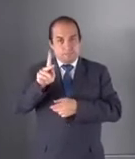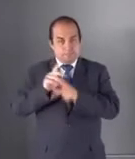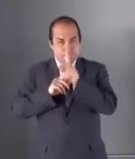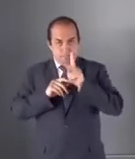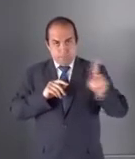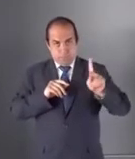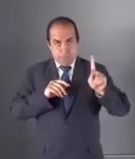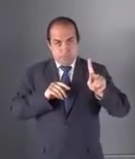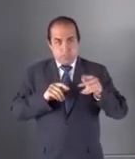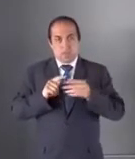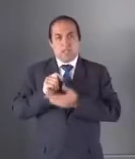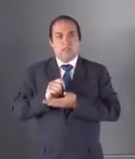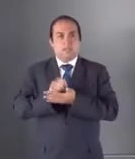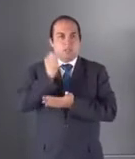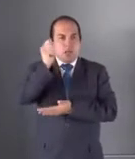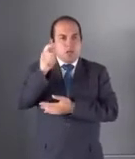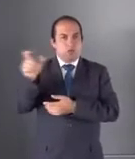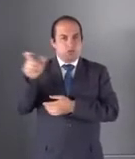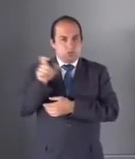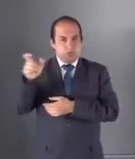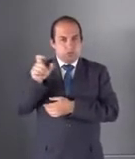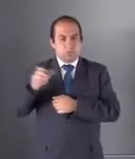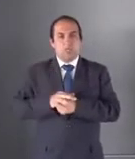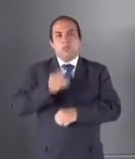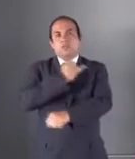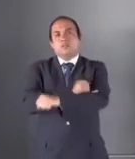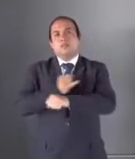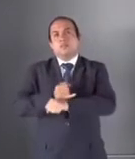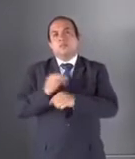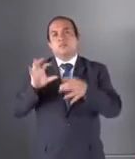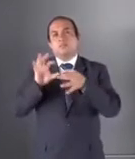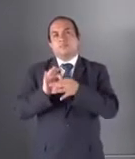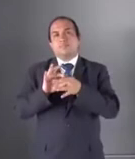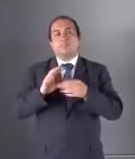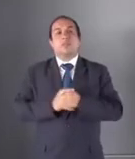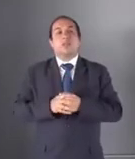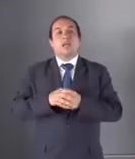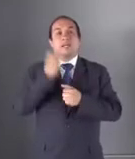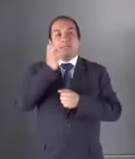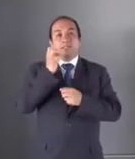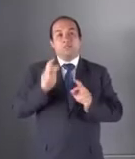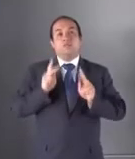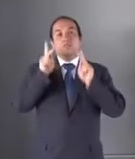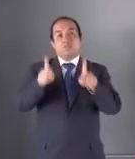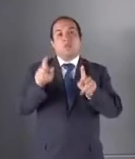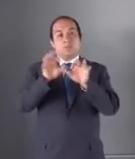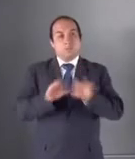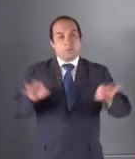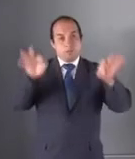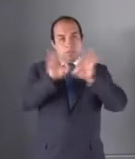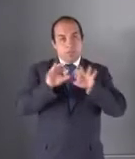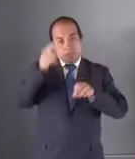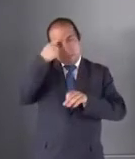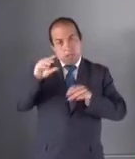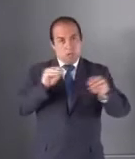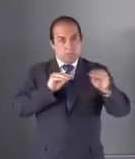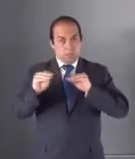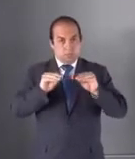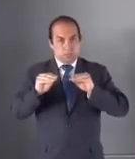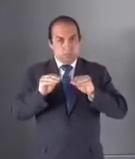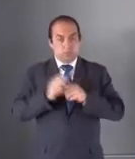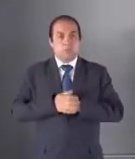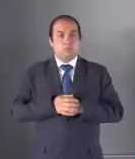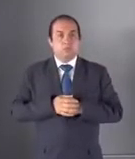Tláhuac, Xochimilco e Iztapalapa. Es un puente muy importante para la movilidad.